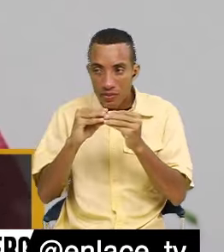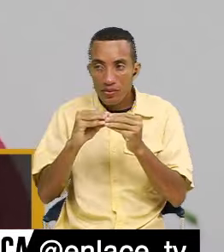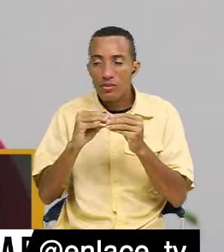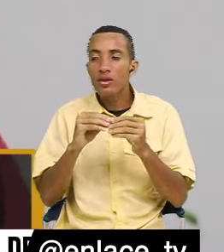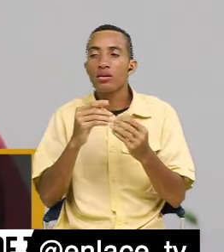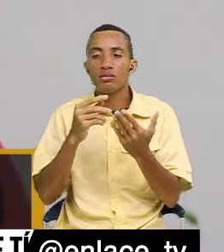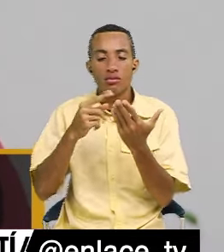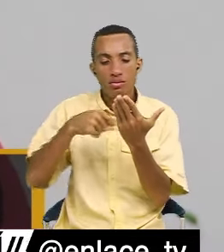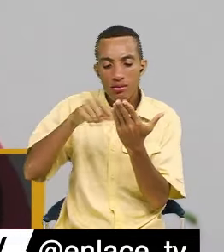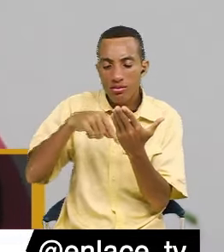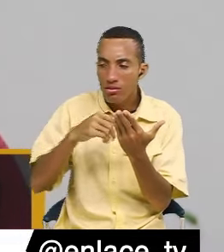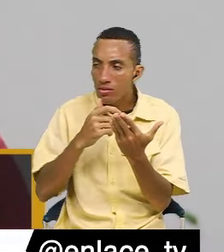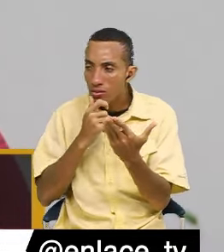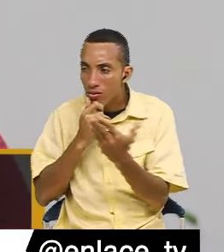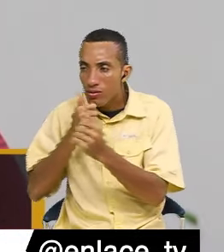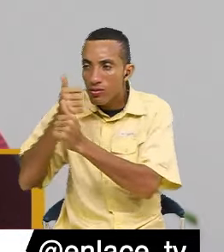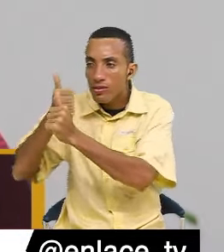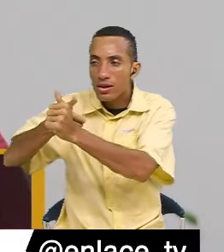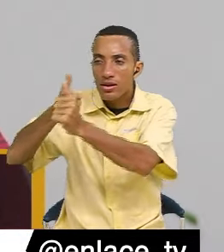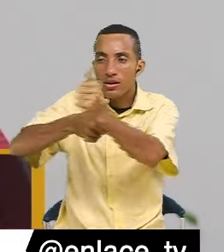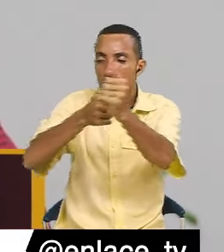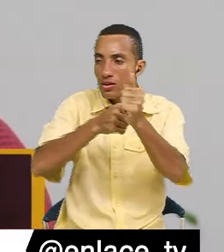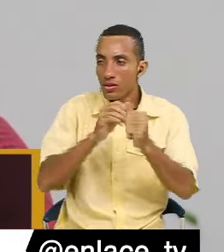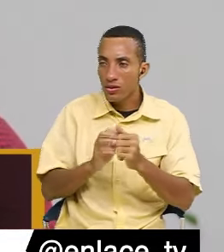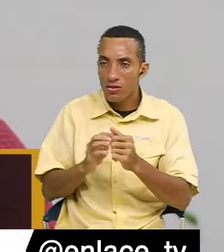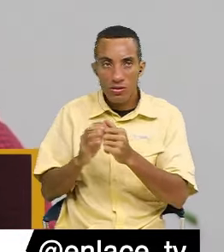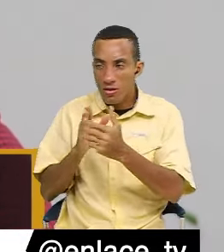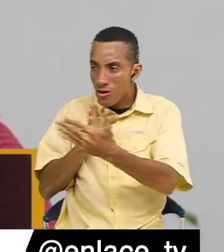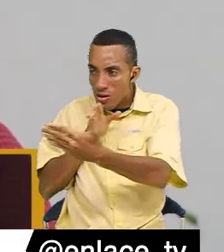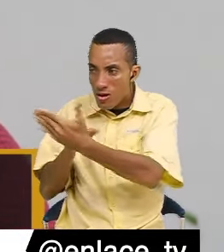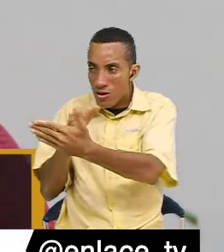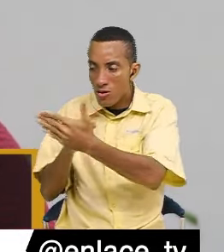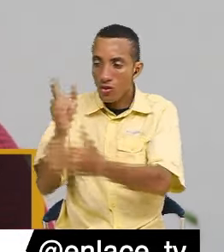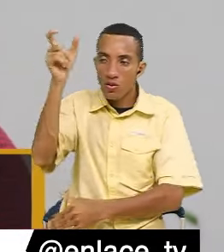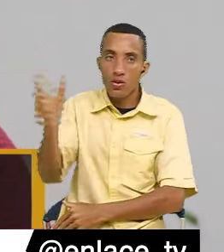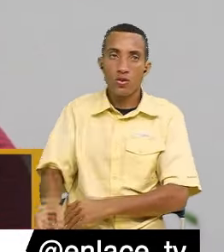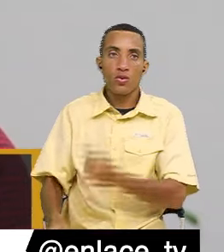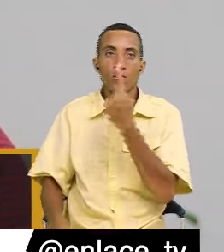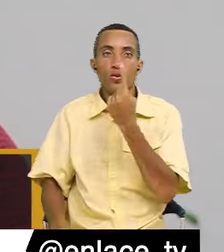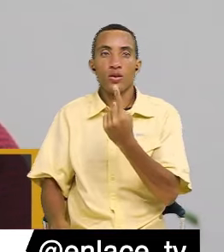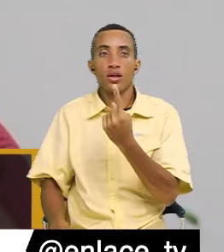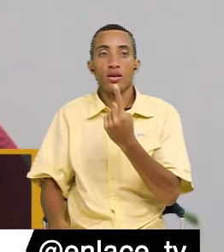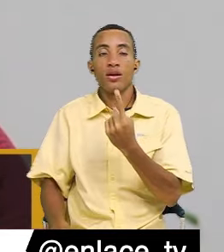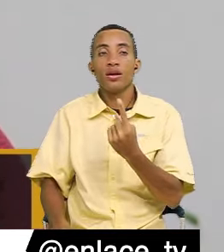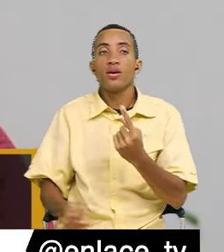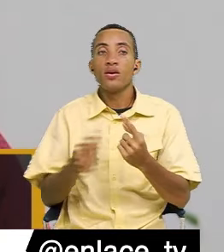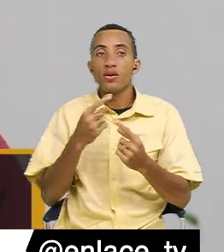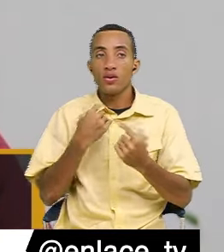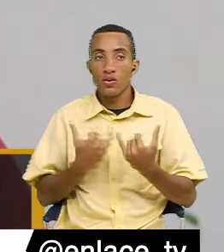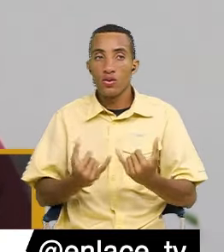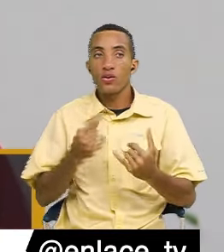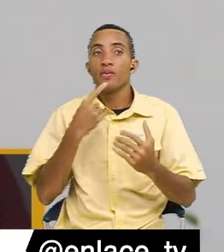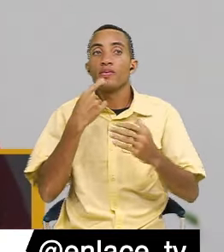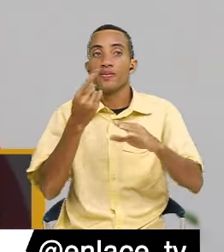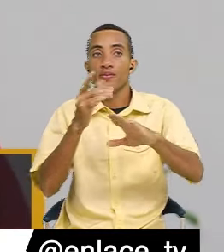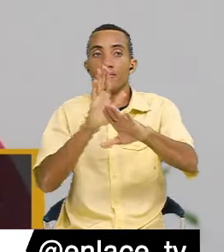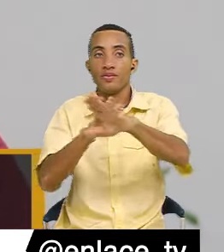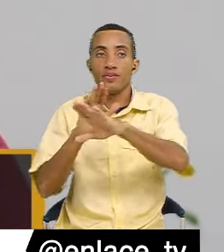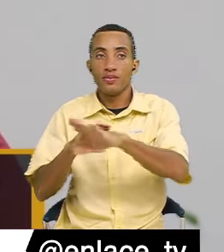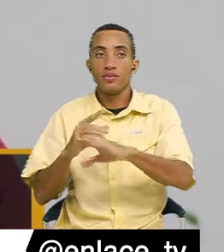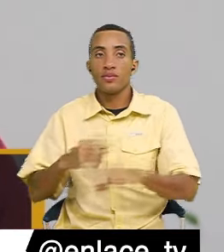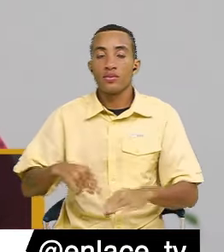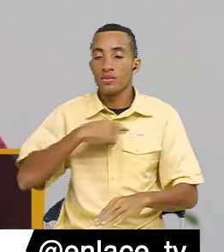con cada uno de los gerentes. Las amenazas son sobre una persona en particular. Hoy lo decimos, nosotros nos vamos a hacer cargo,